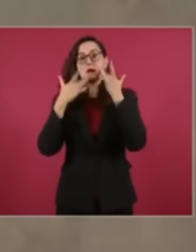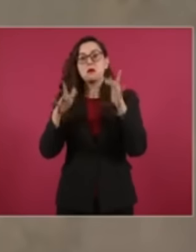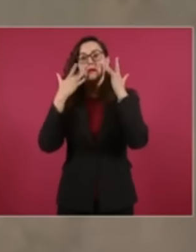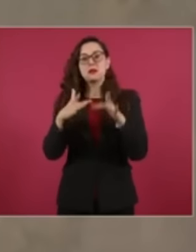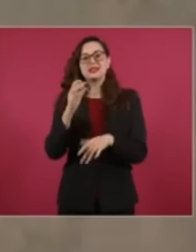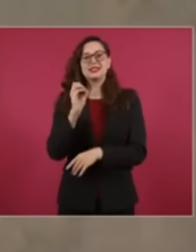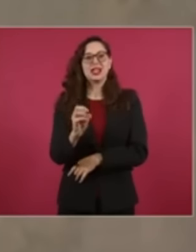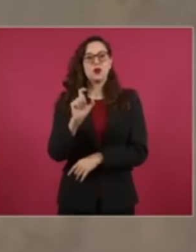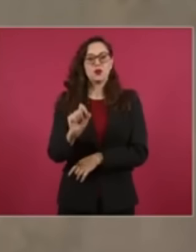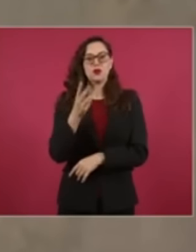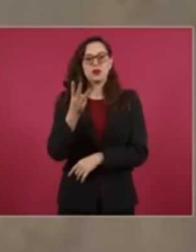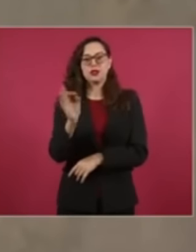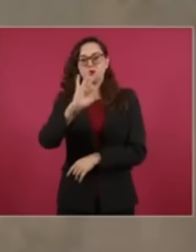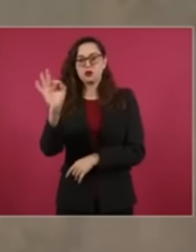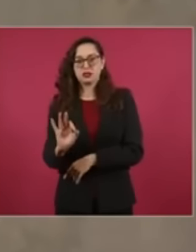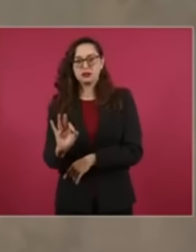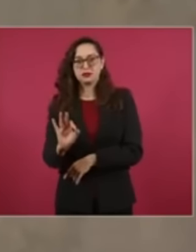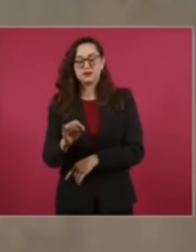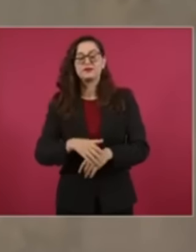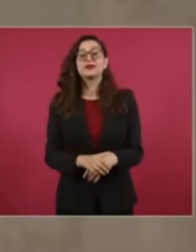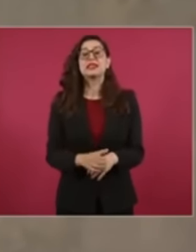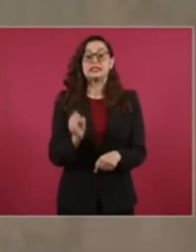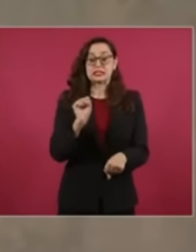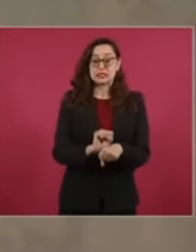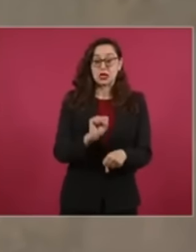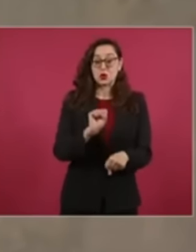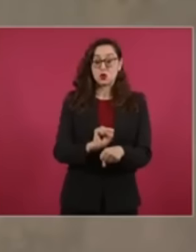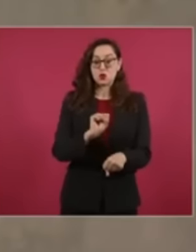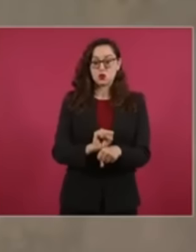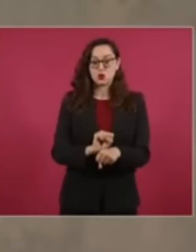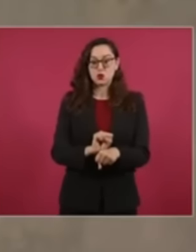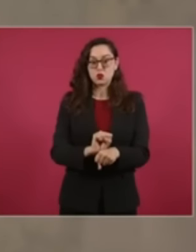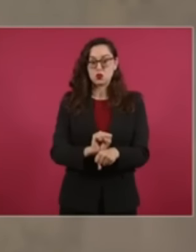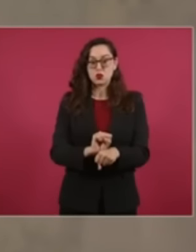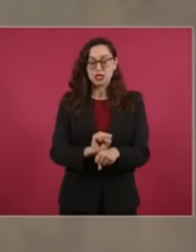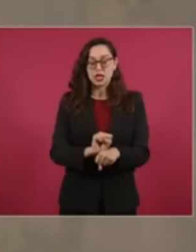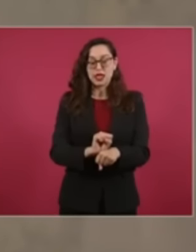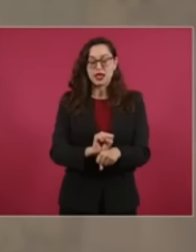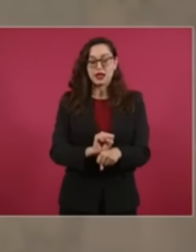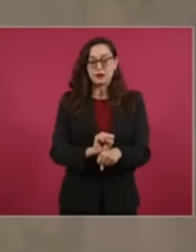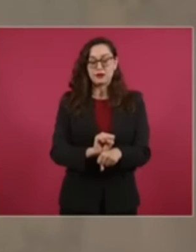0.3%. En secundaria pasó el abandono de la escuela